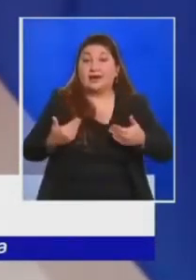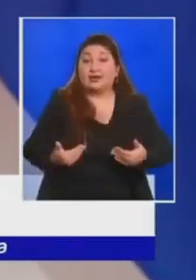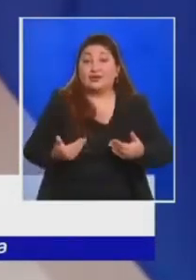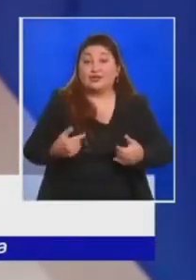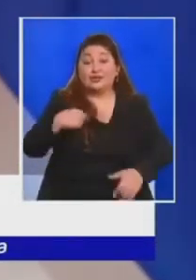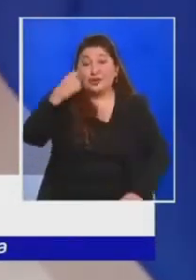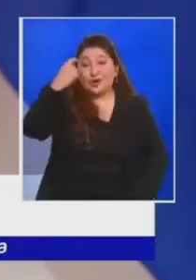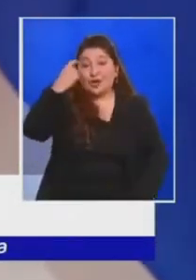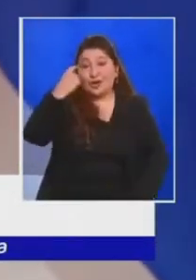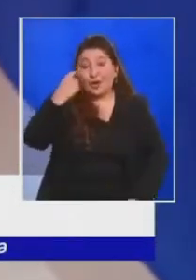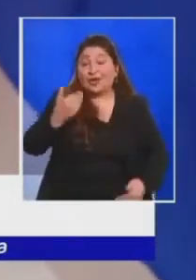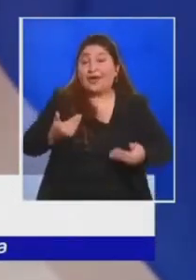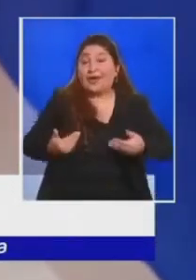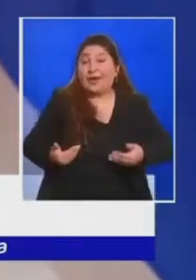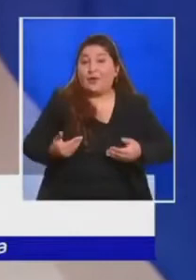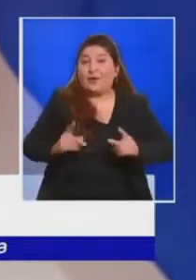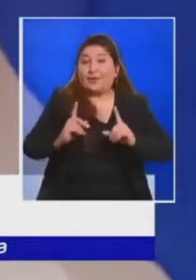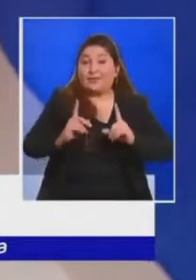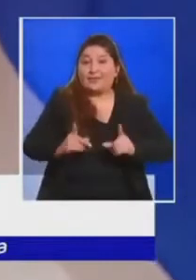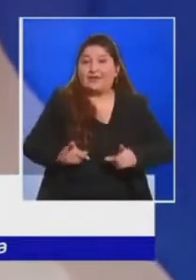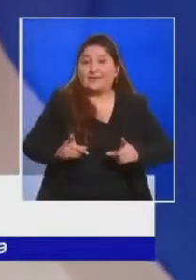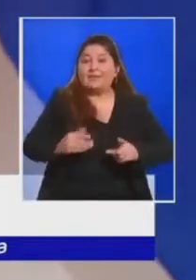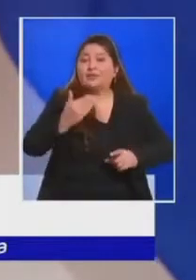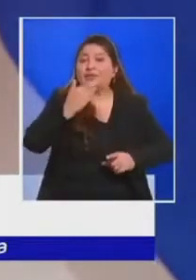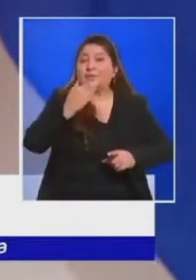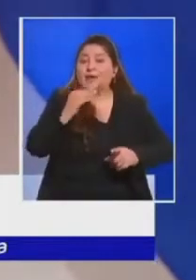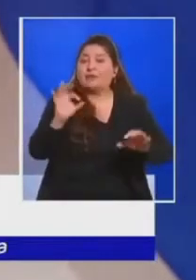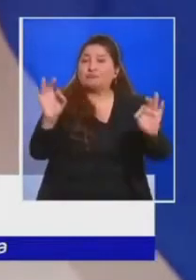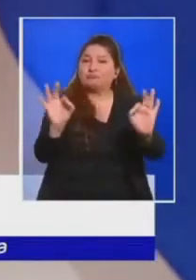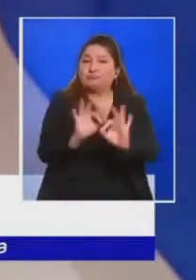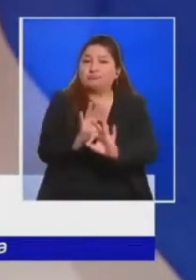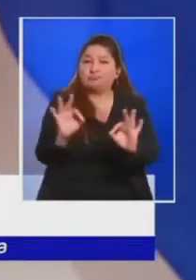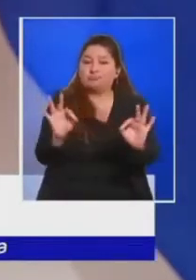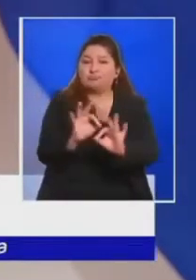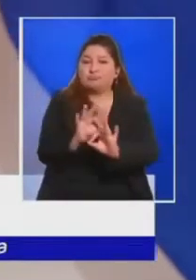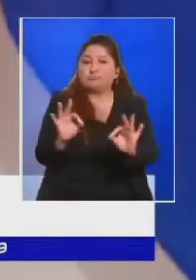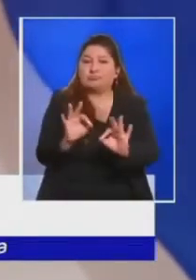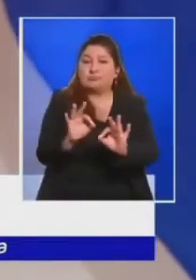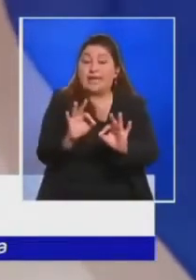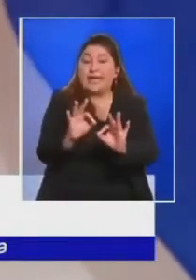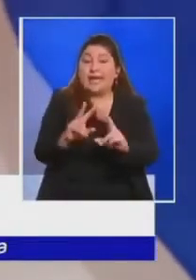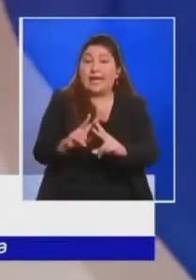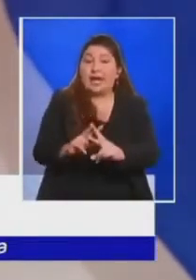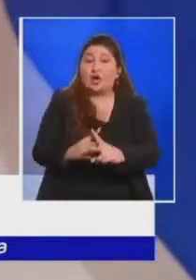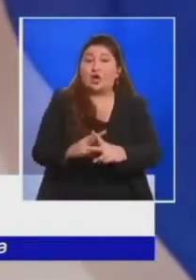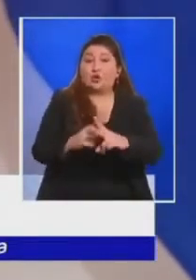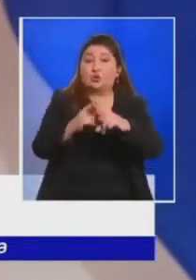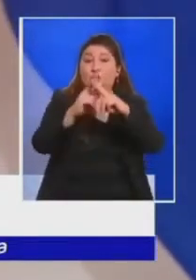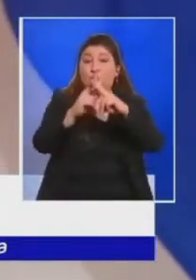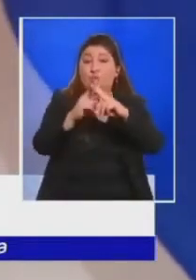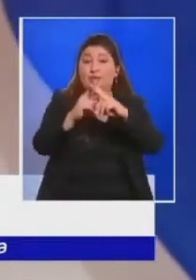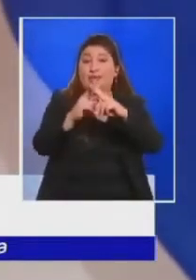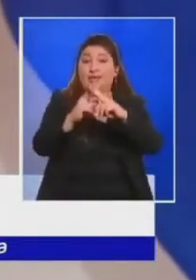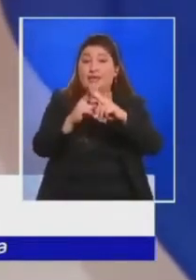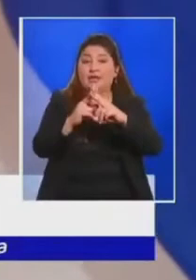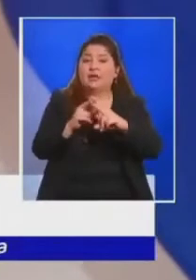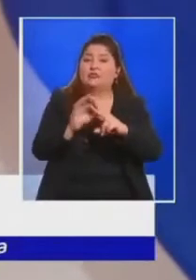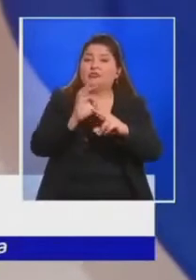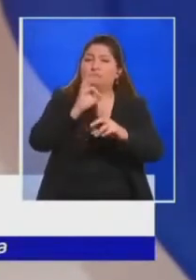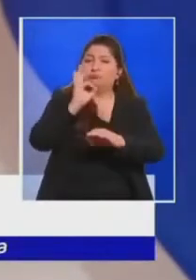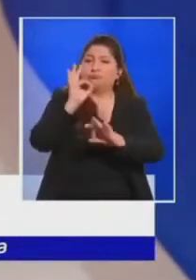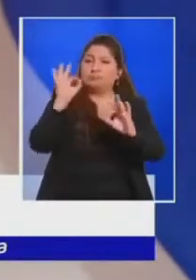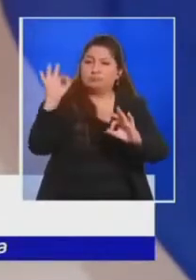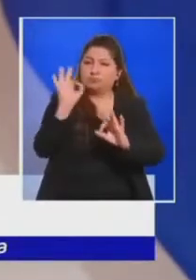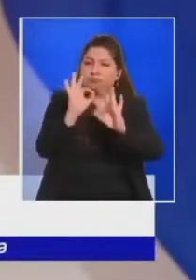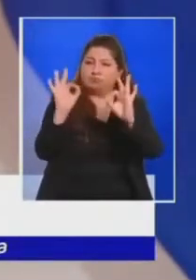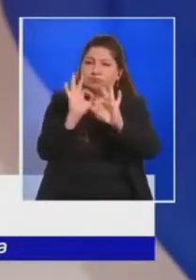que llega la hora de ir también señalando, ¿no es cierto?, que el construir a partir del discurso van construyendo